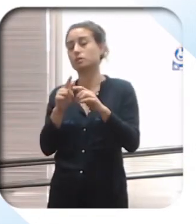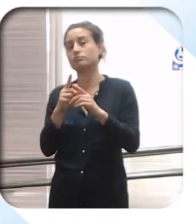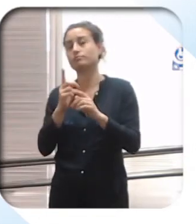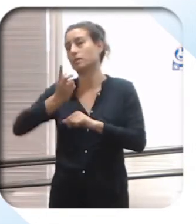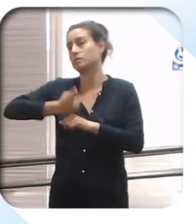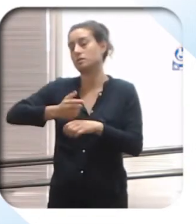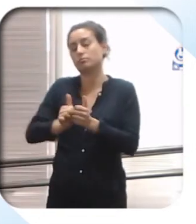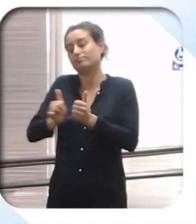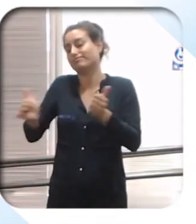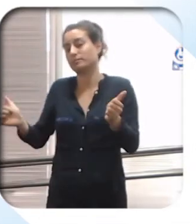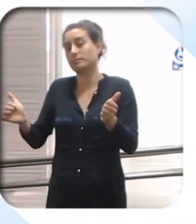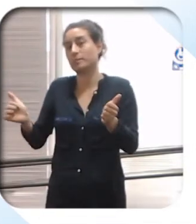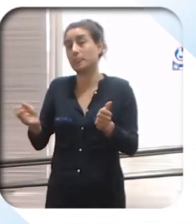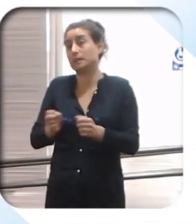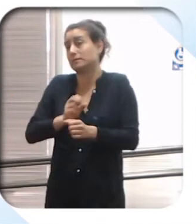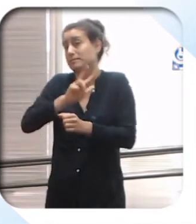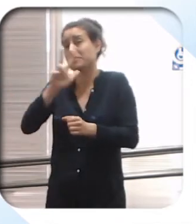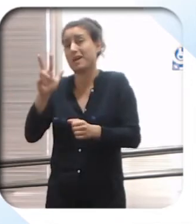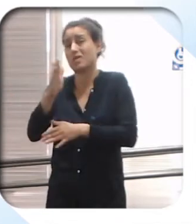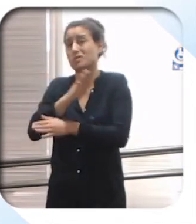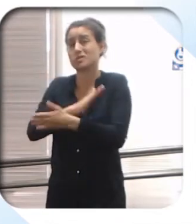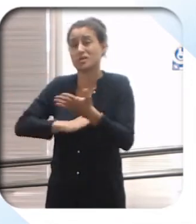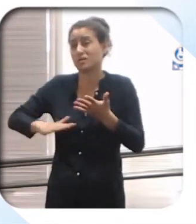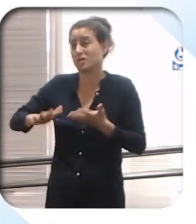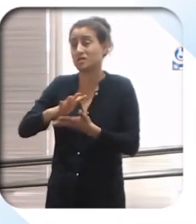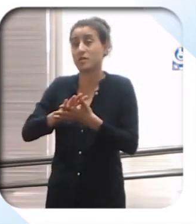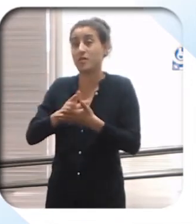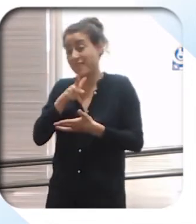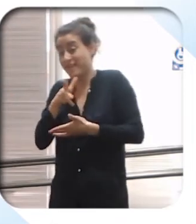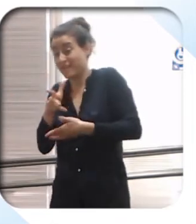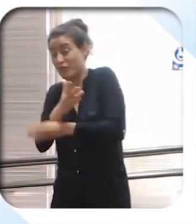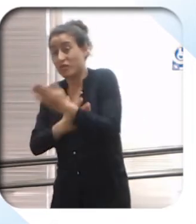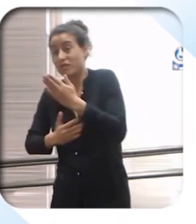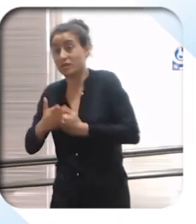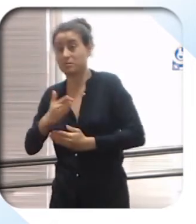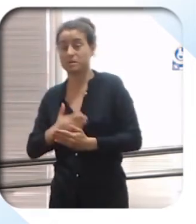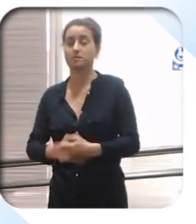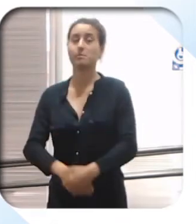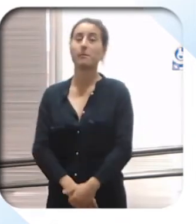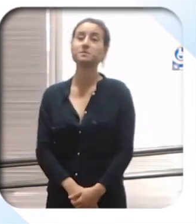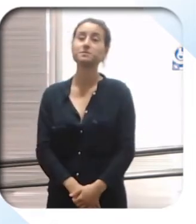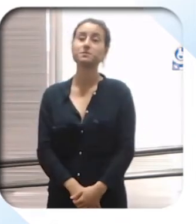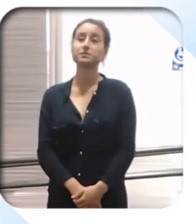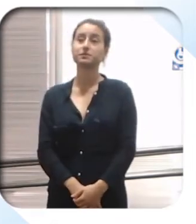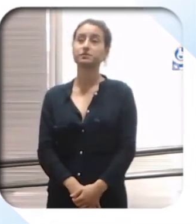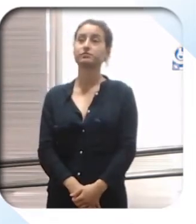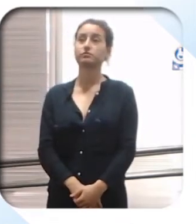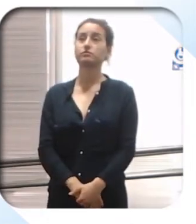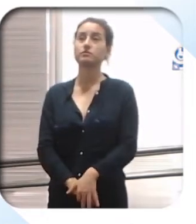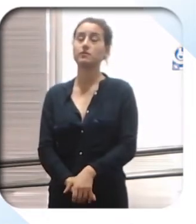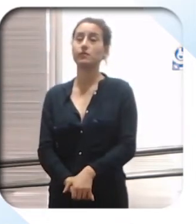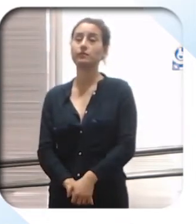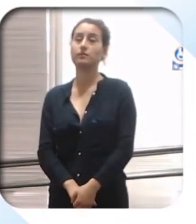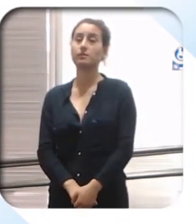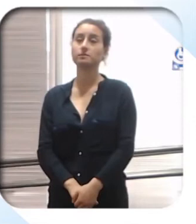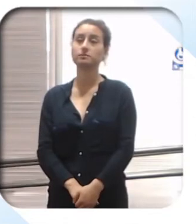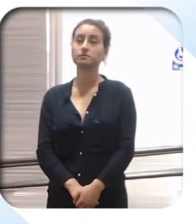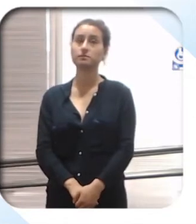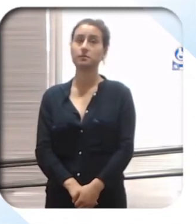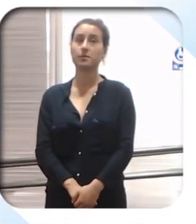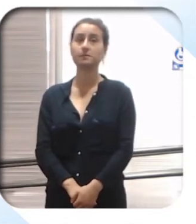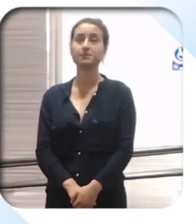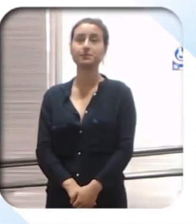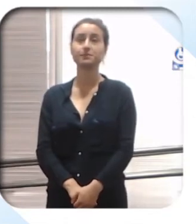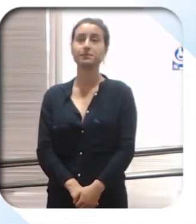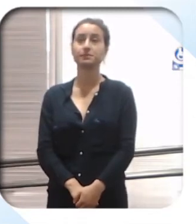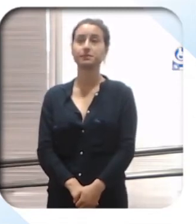¿verdad?, separados, cuando más cuando le agregamos elementos como es que llegue a nosotros una persona con discapacidad,